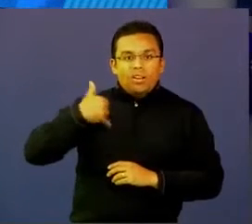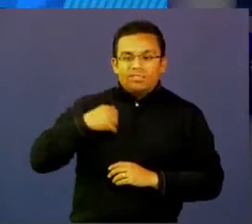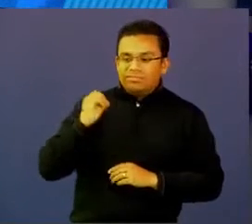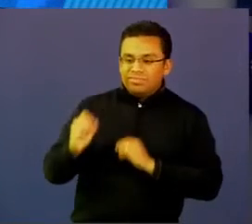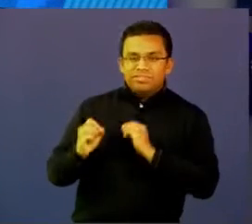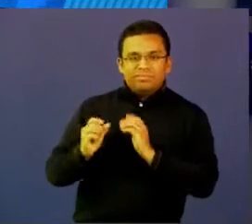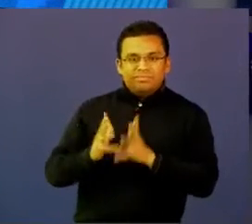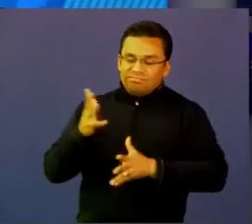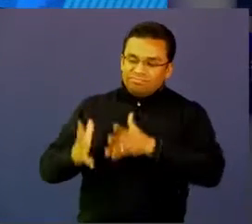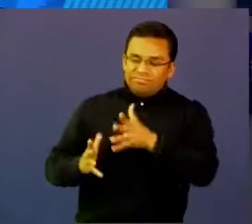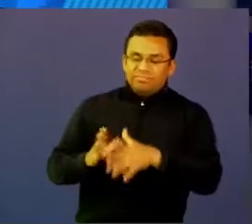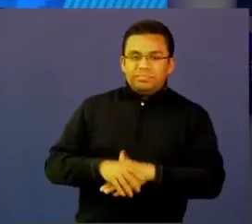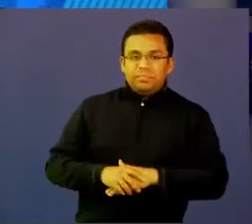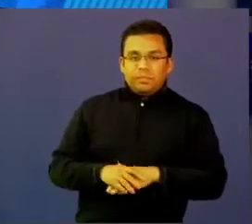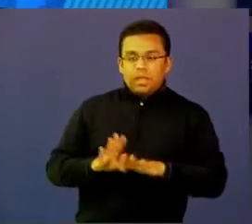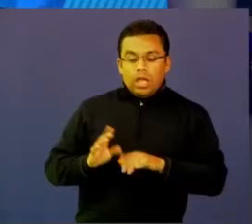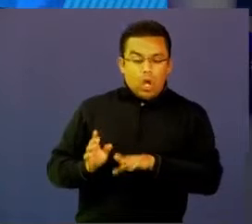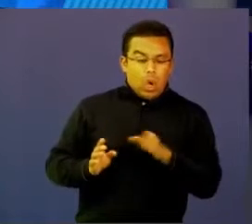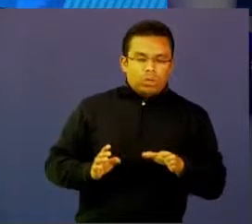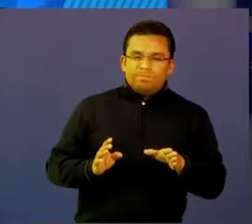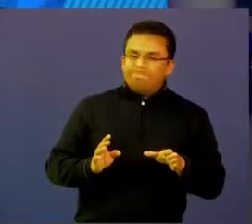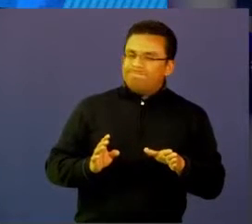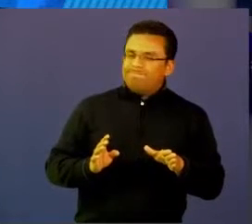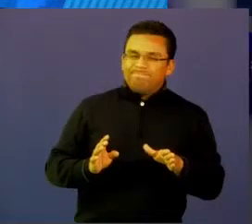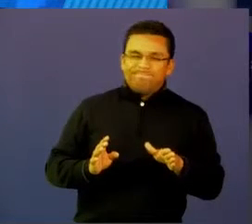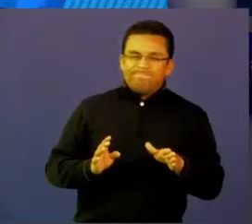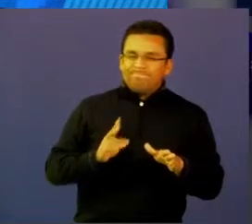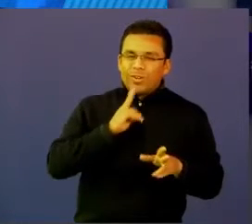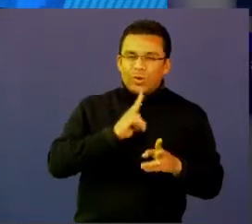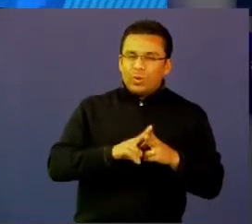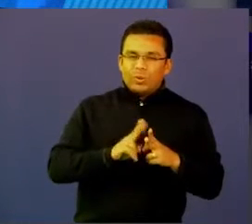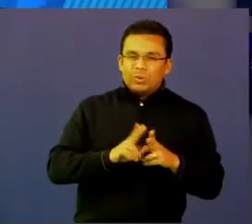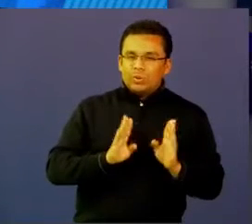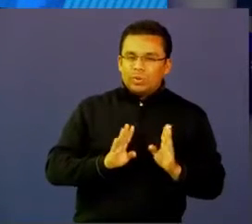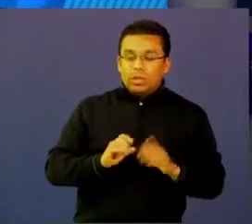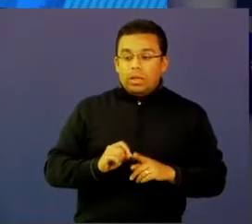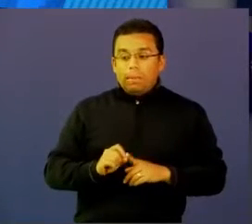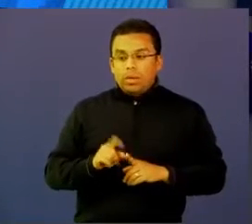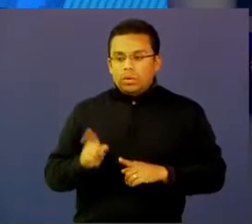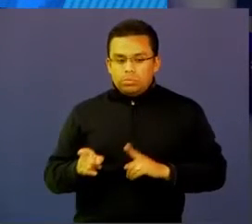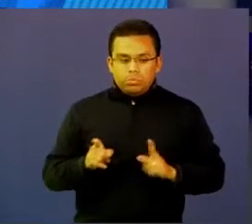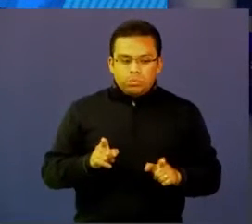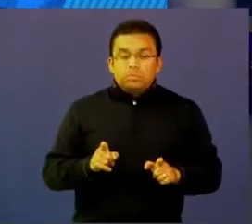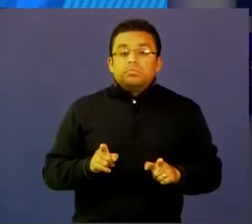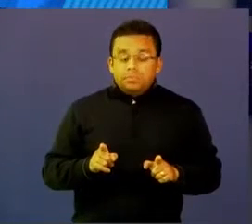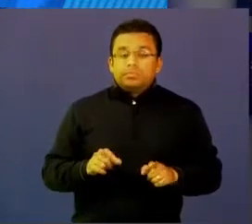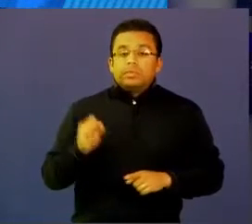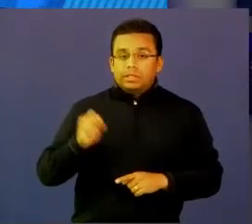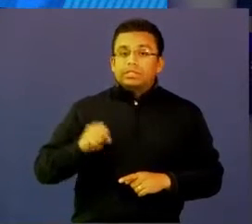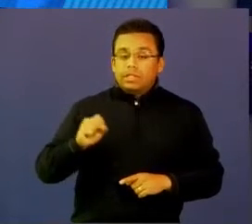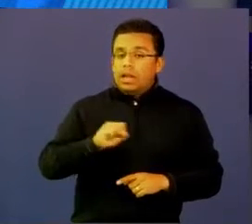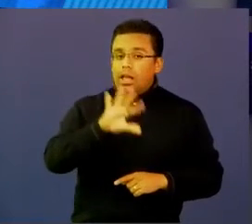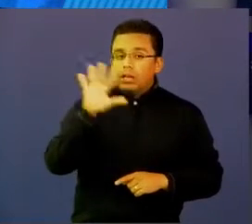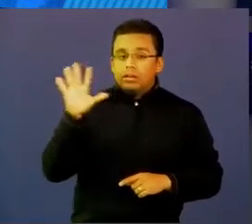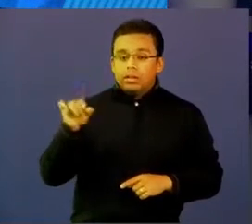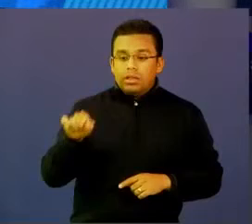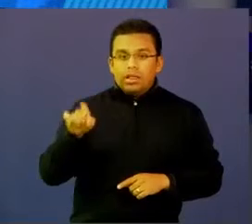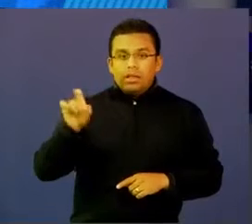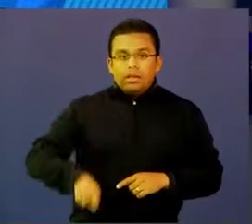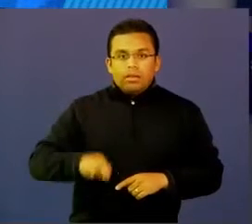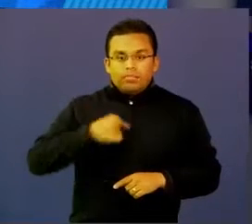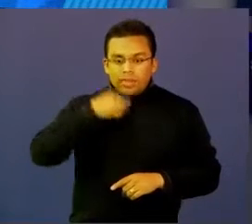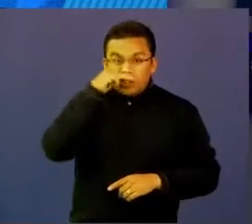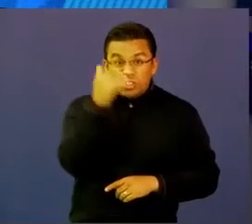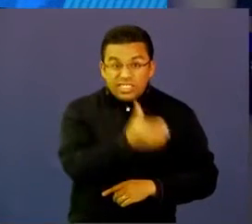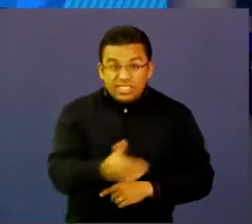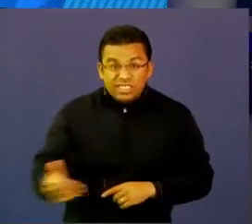no, desafortunadamente no lo conozco, pero definitivamente sí. Yo creo que, yo creo que los niños tienen, tienen una conexión muy grande